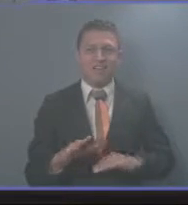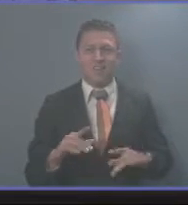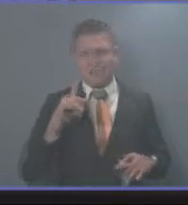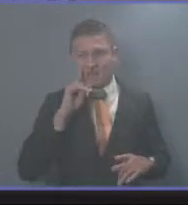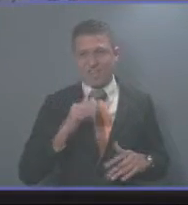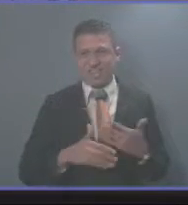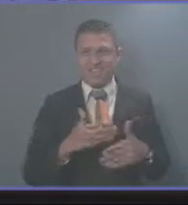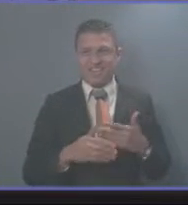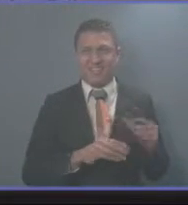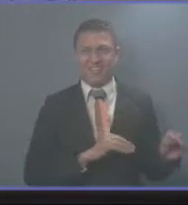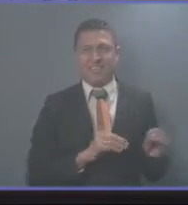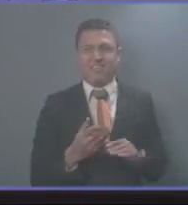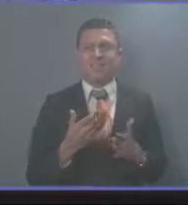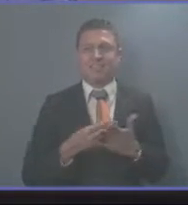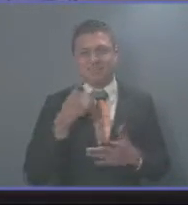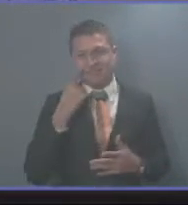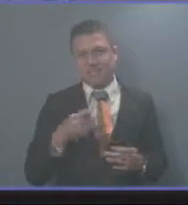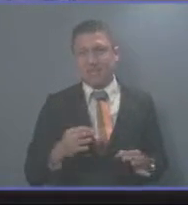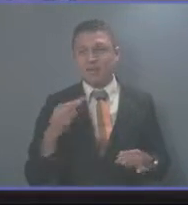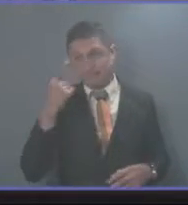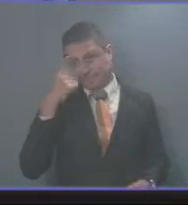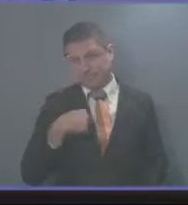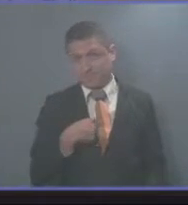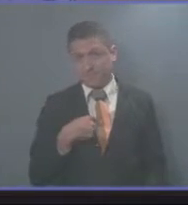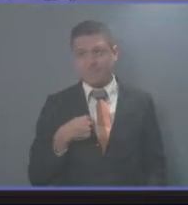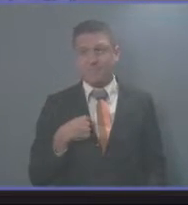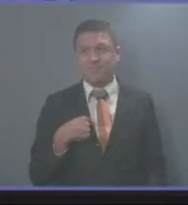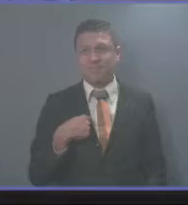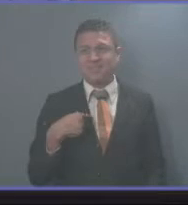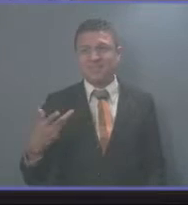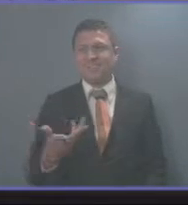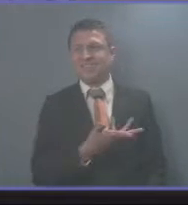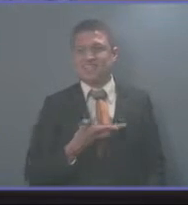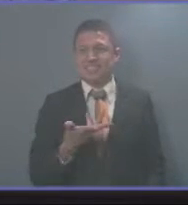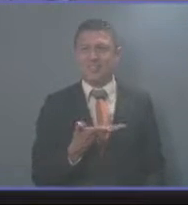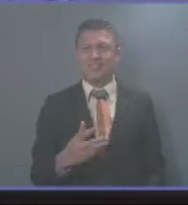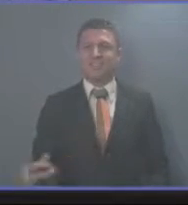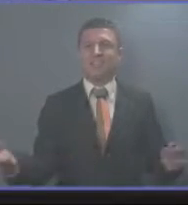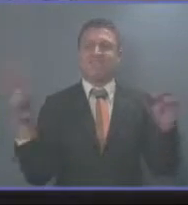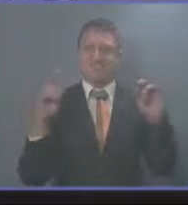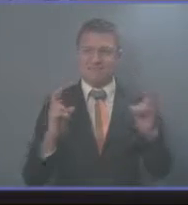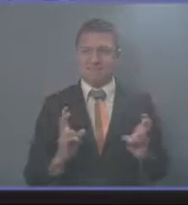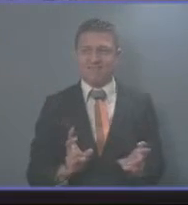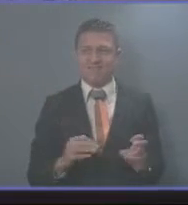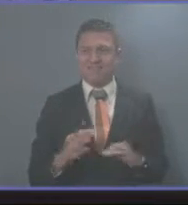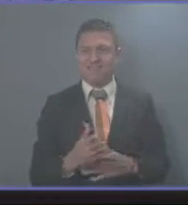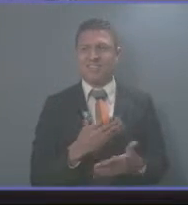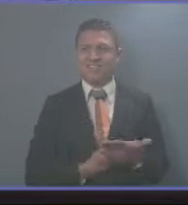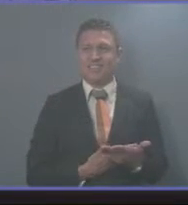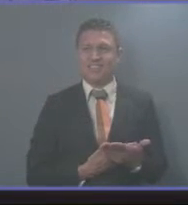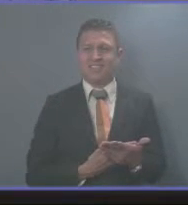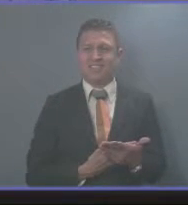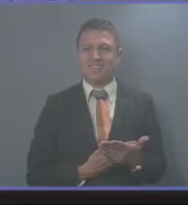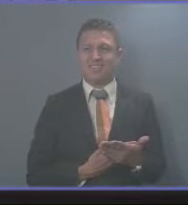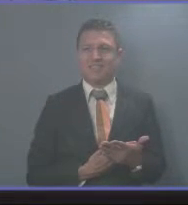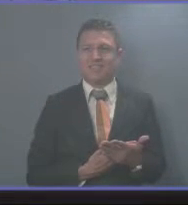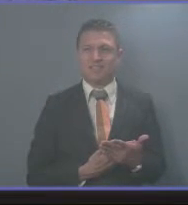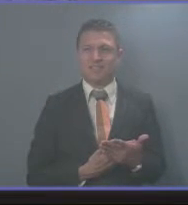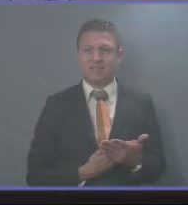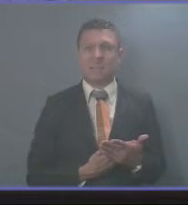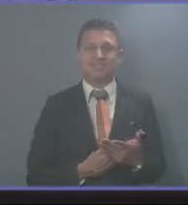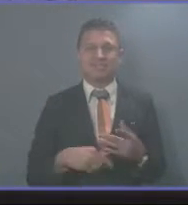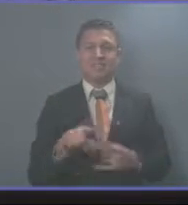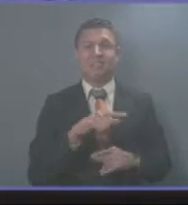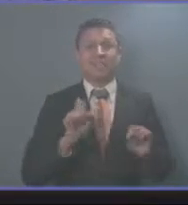analizando las distintas solicitudes, concluye que todas tienen por común denominador la petición de que esta asamblea emita